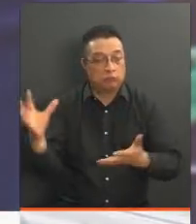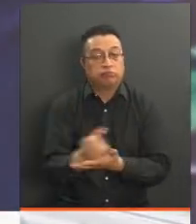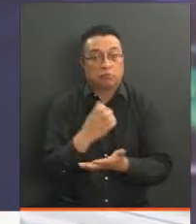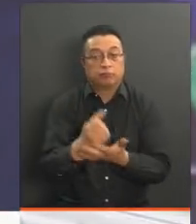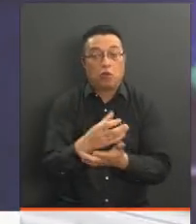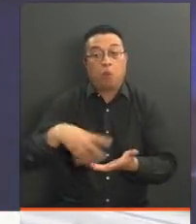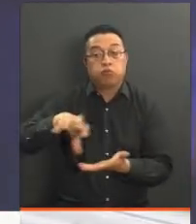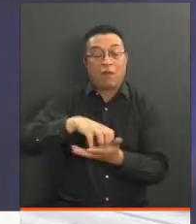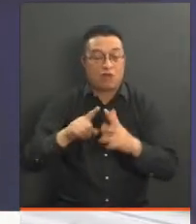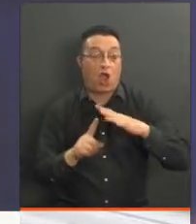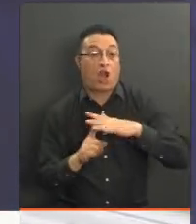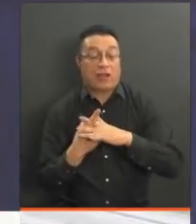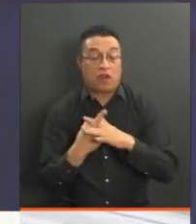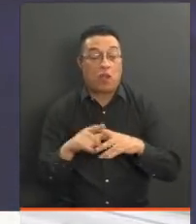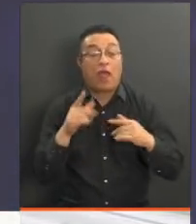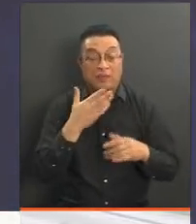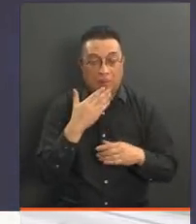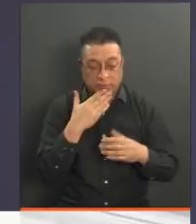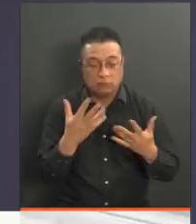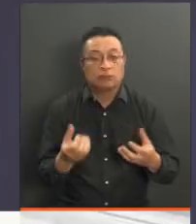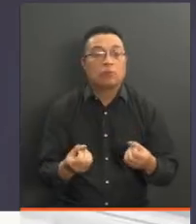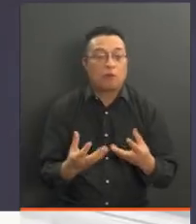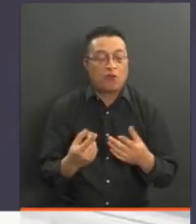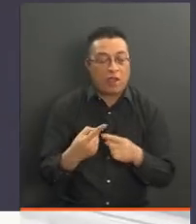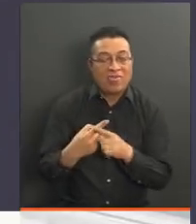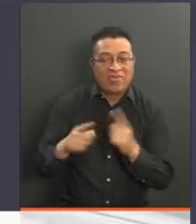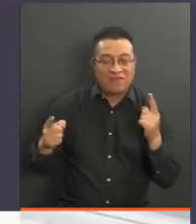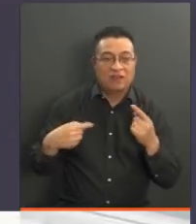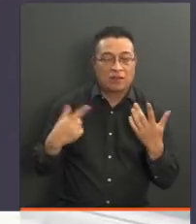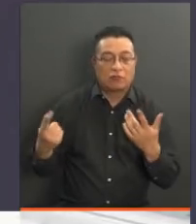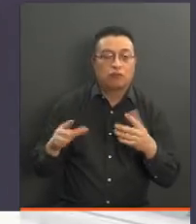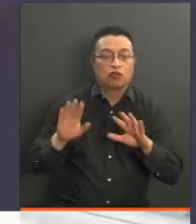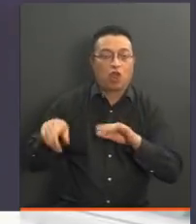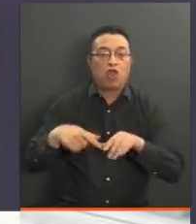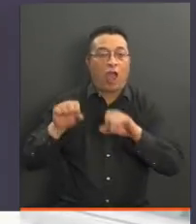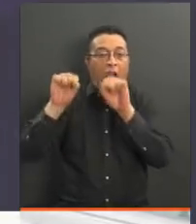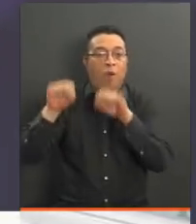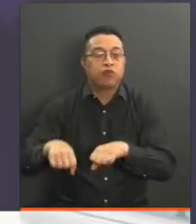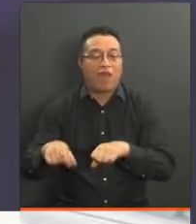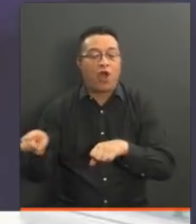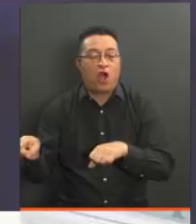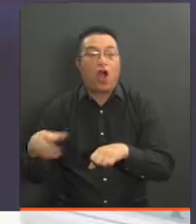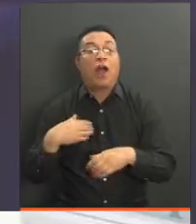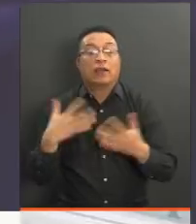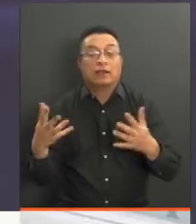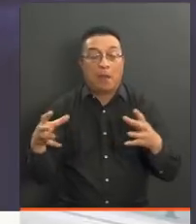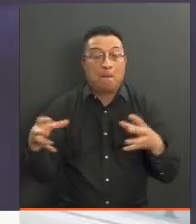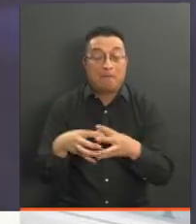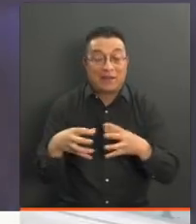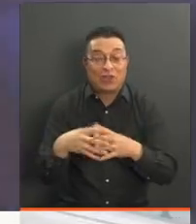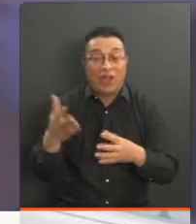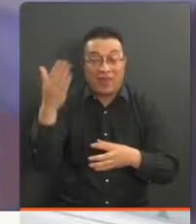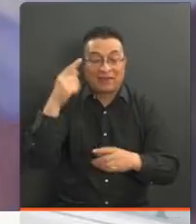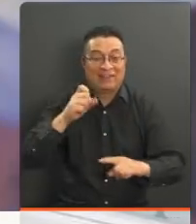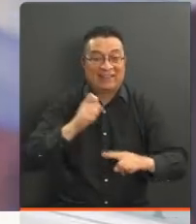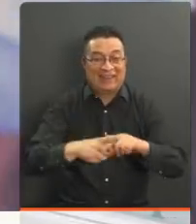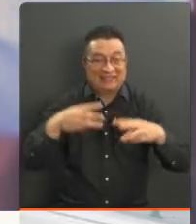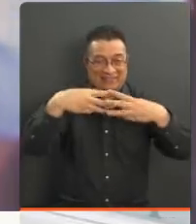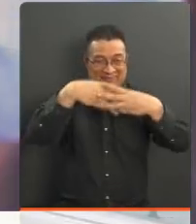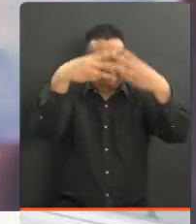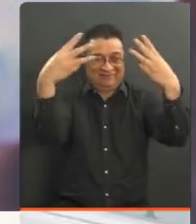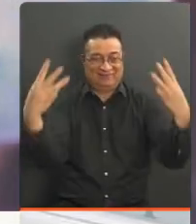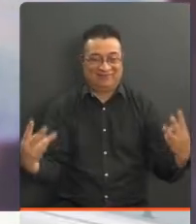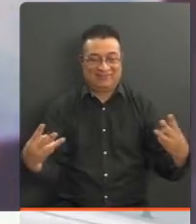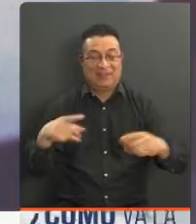originarios, pero que generó también diferencias con la lista del apruebo, que tiene que ver con aquellos partidos que pertenecían a la ex Concertación, que tú sabes